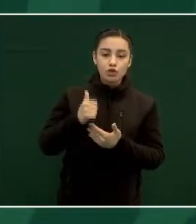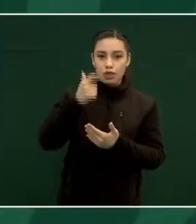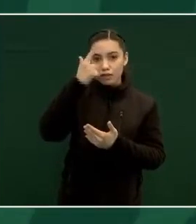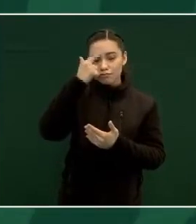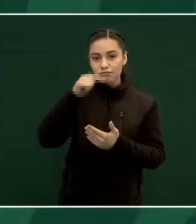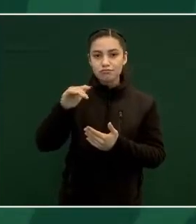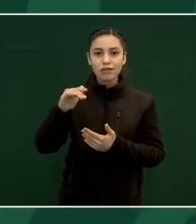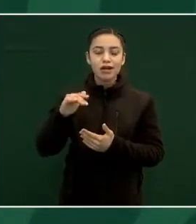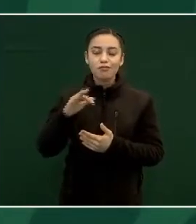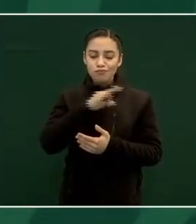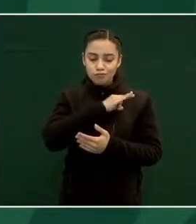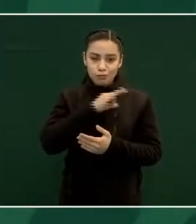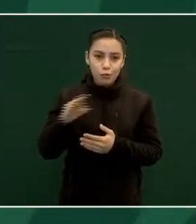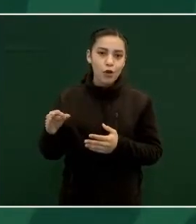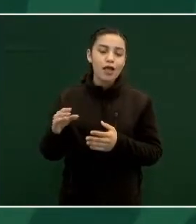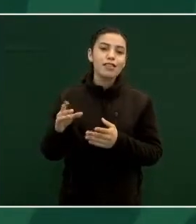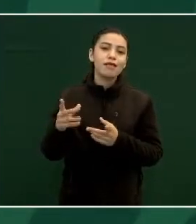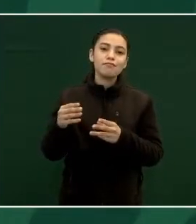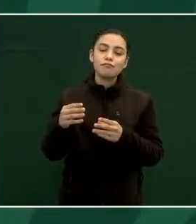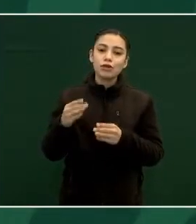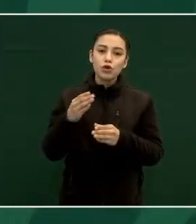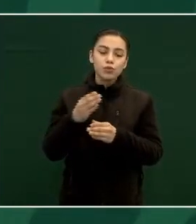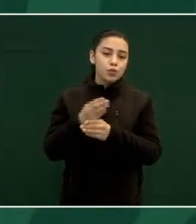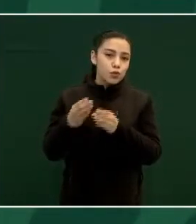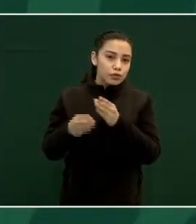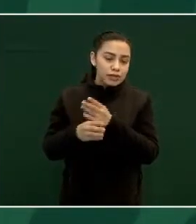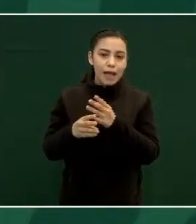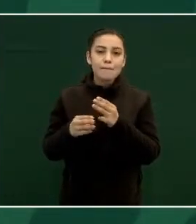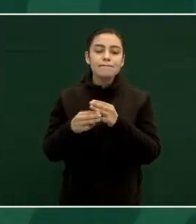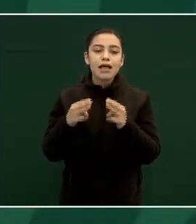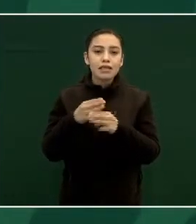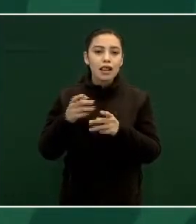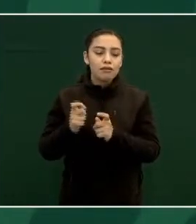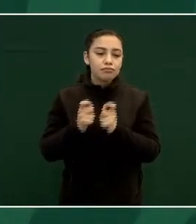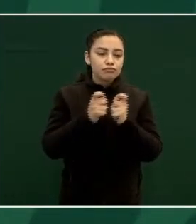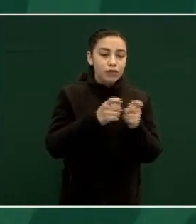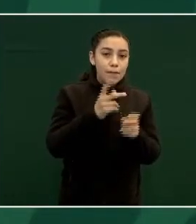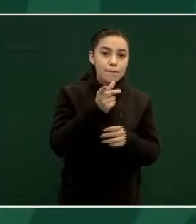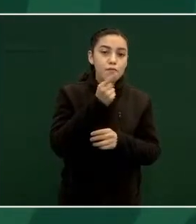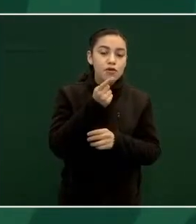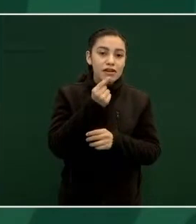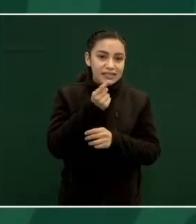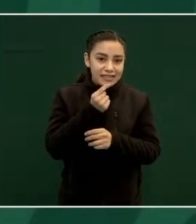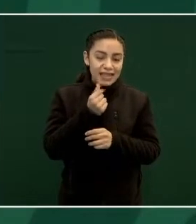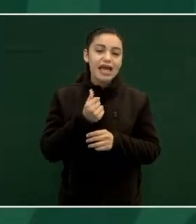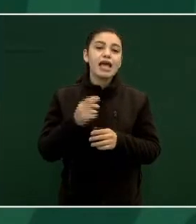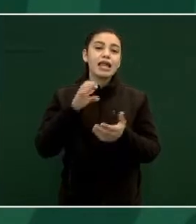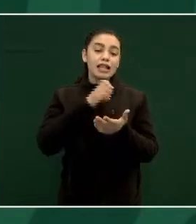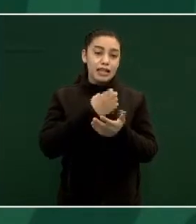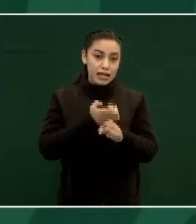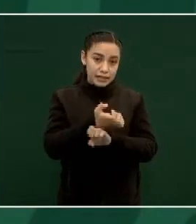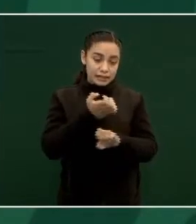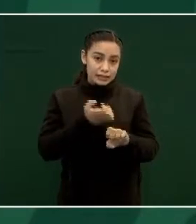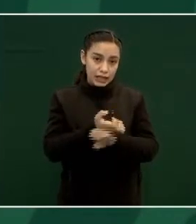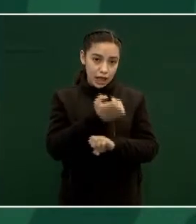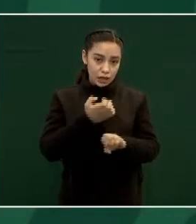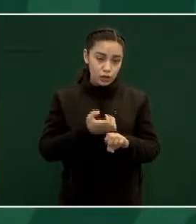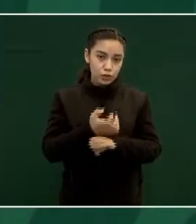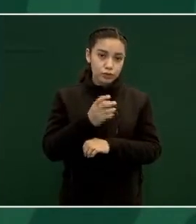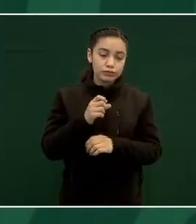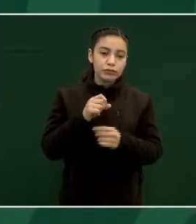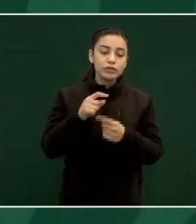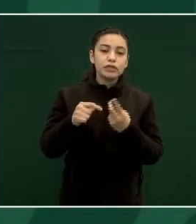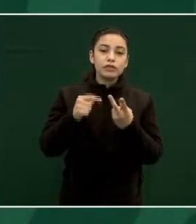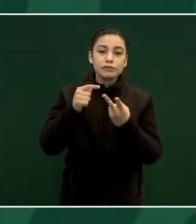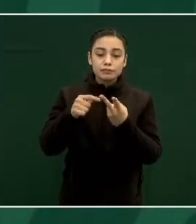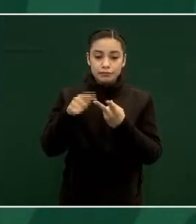para equipar a la Policía Estatal de Seguridad Pública, construir las